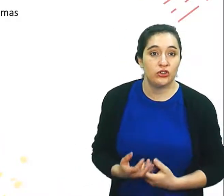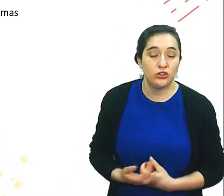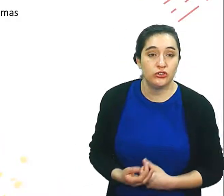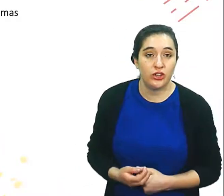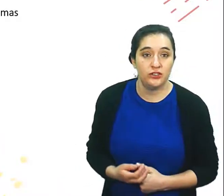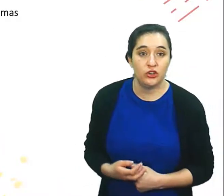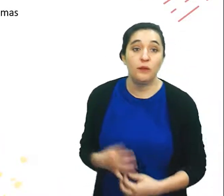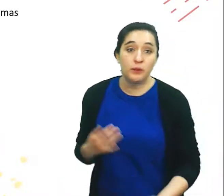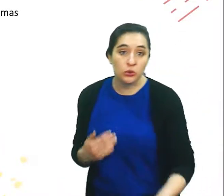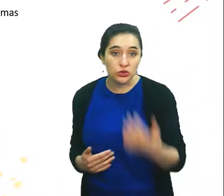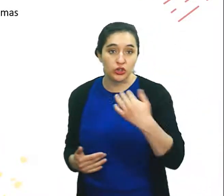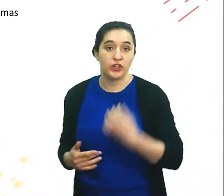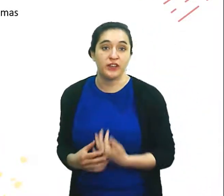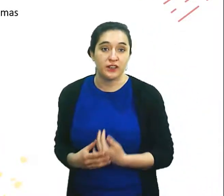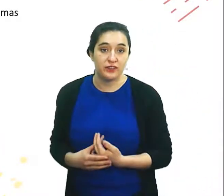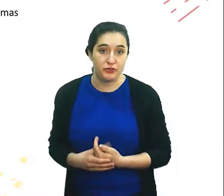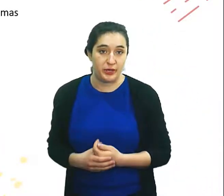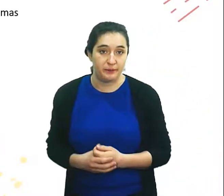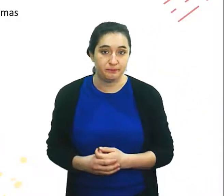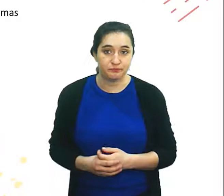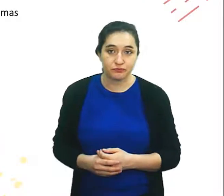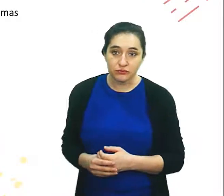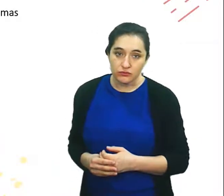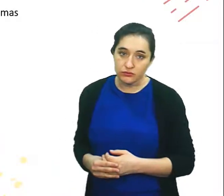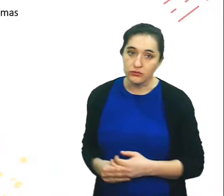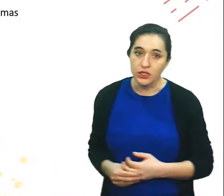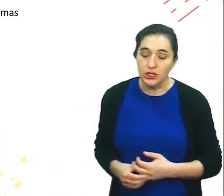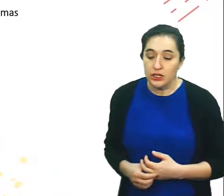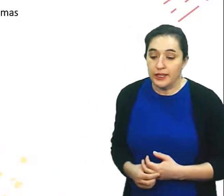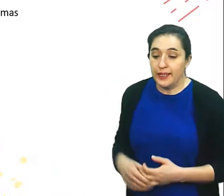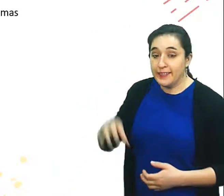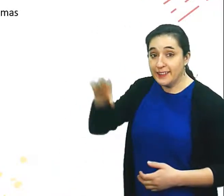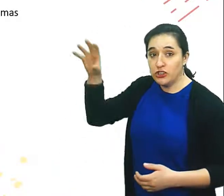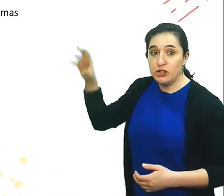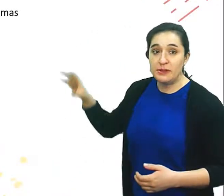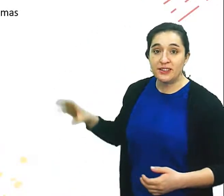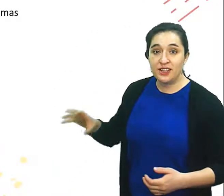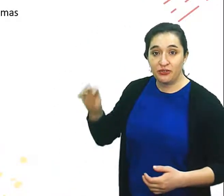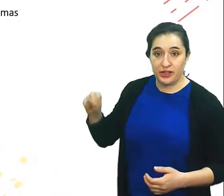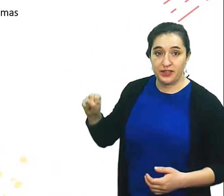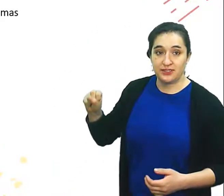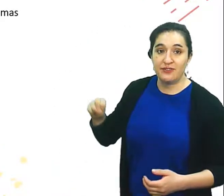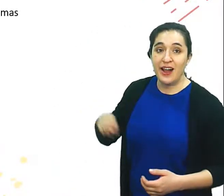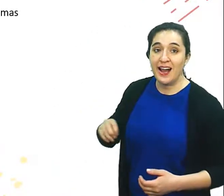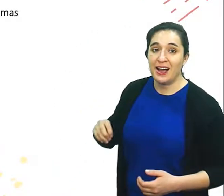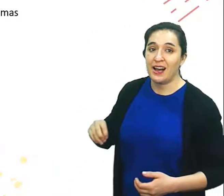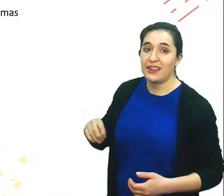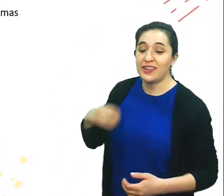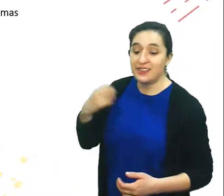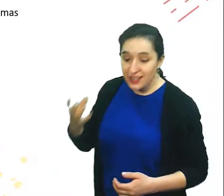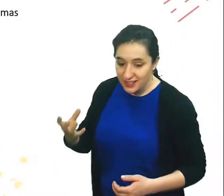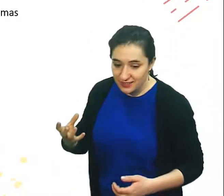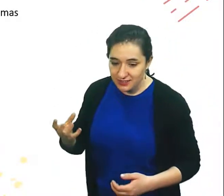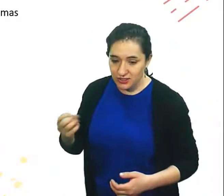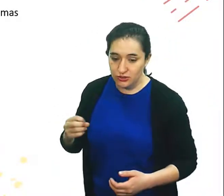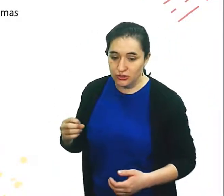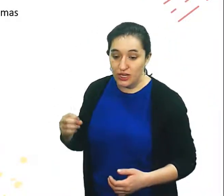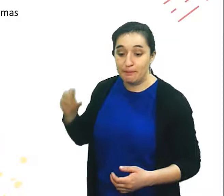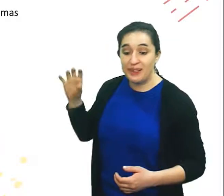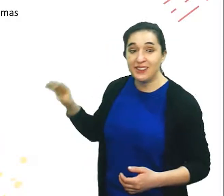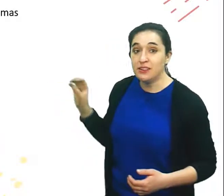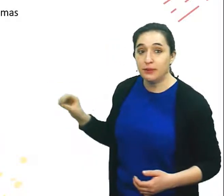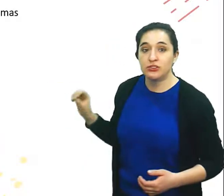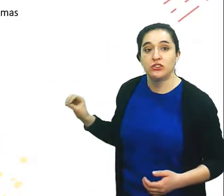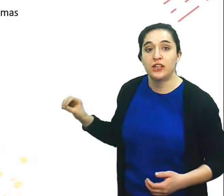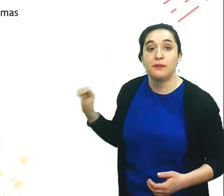fomento entonces los productos que vienen de afuera. Esta economía hacia afuera se va a destacar entonces